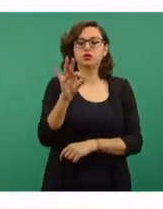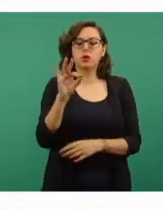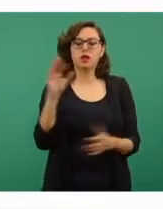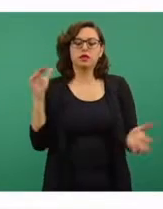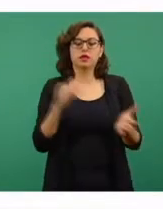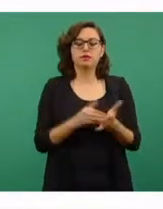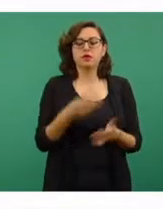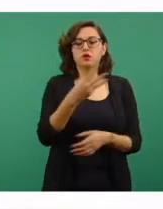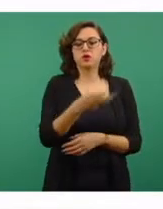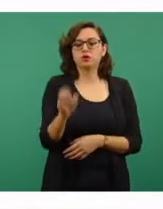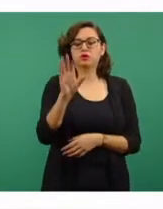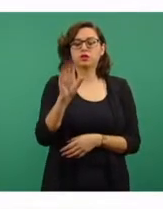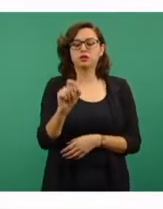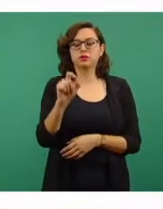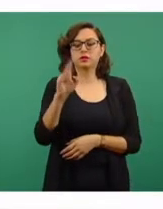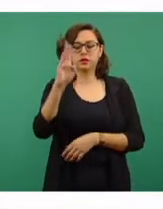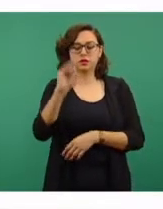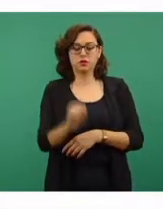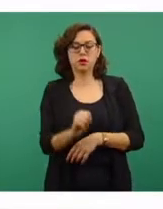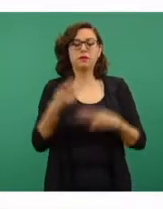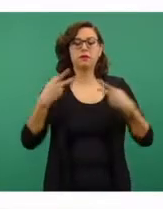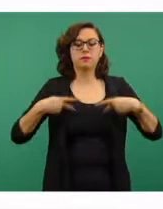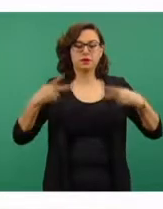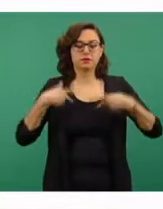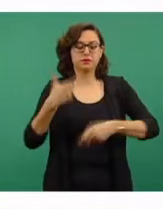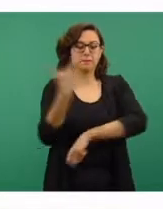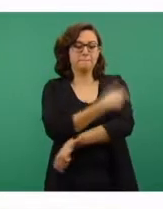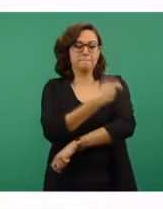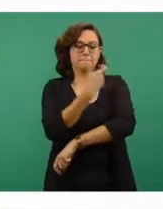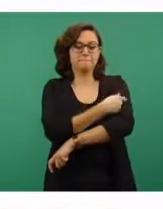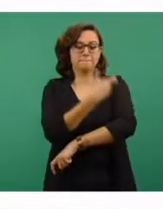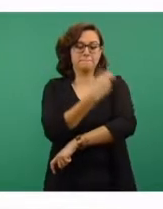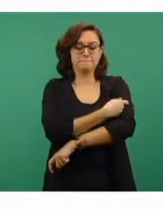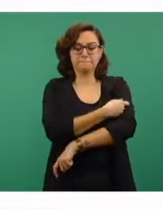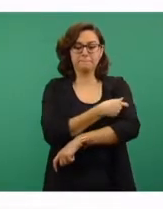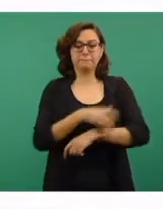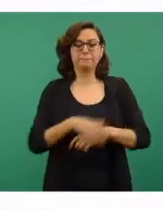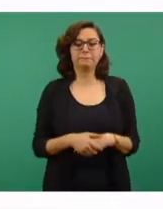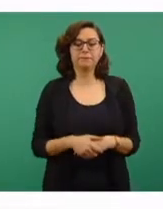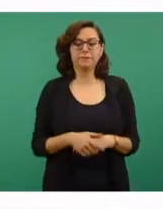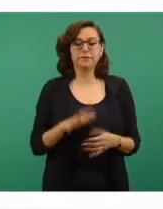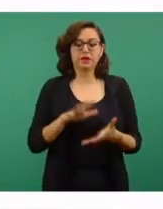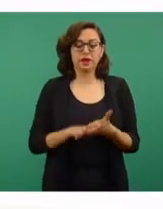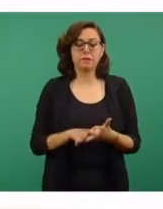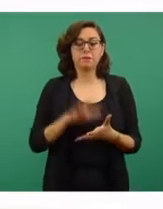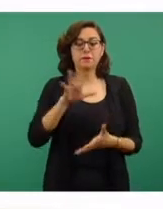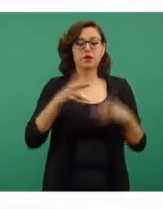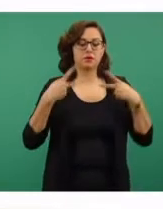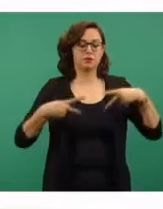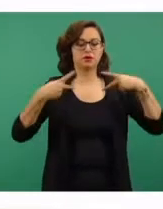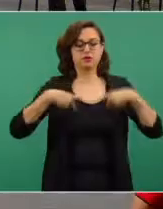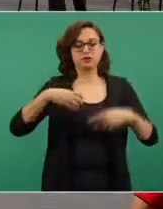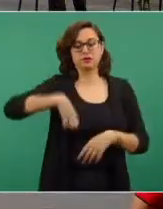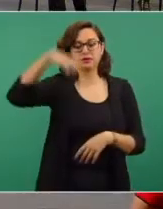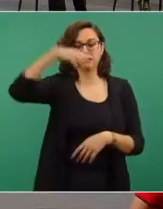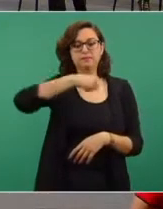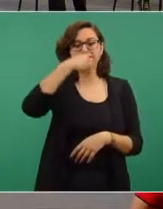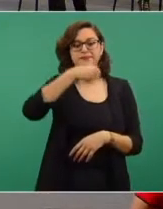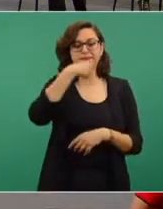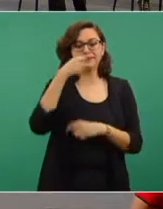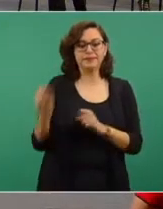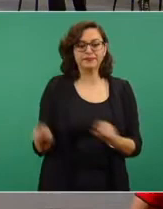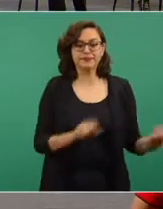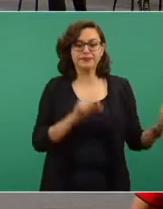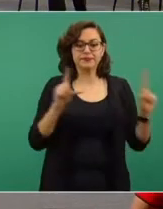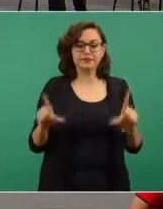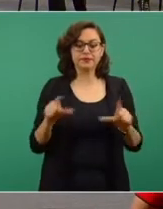240,429 aplicaciones de vacuna. Estas son, como veremos enseguida, mayormente en las personas adultas mayores. La siguiente.